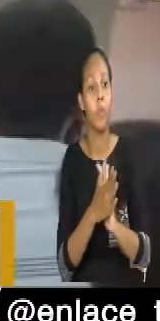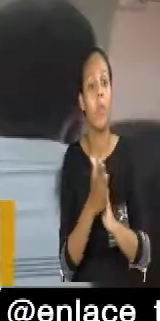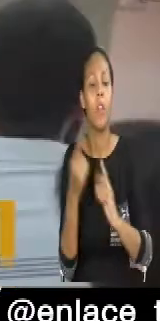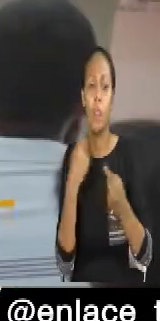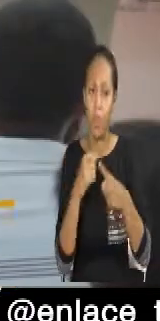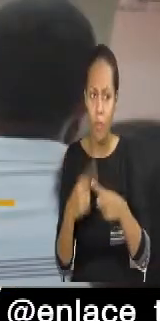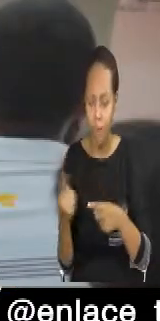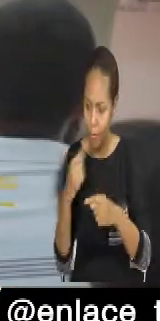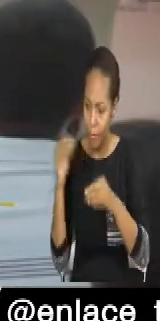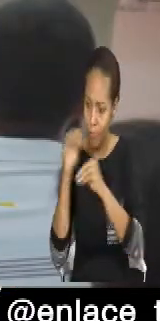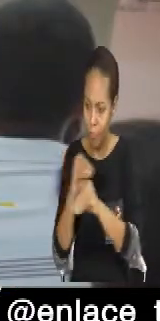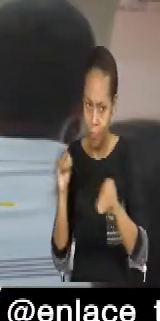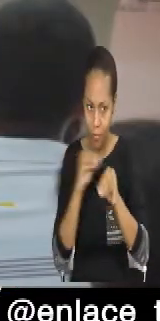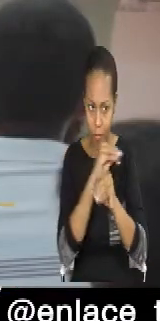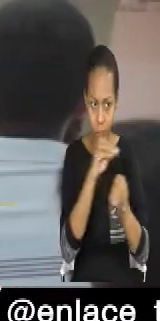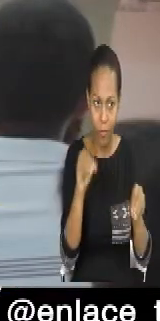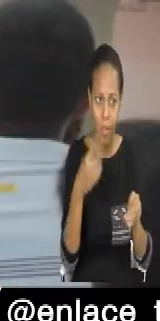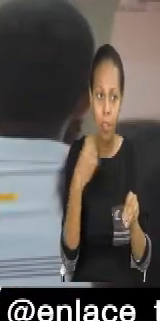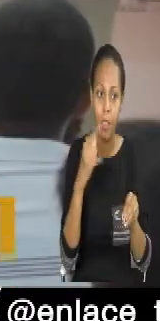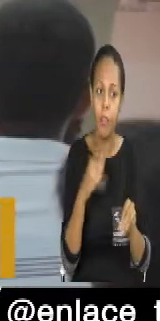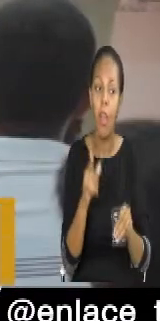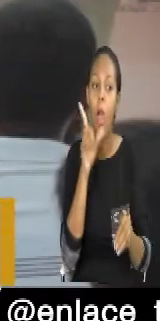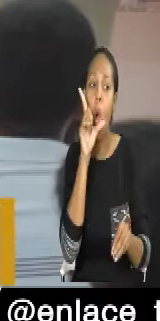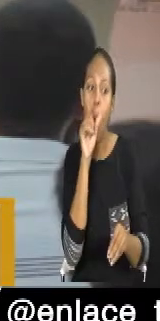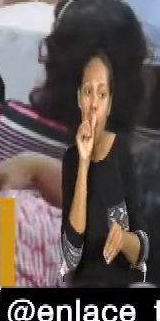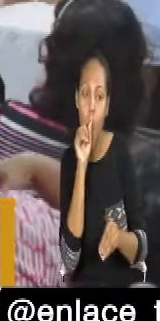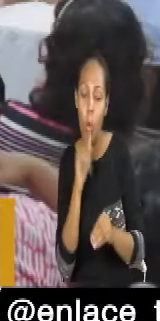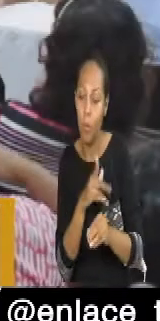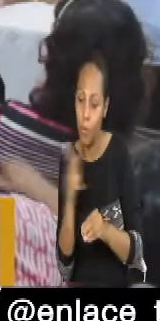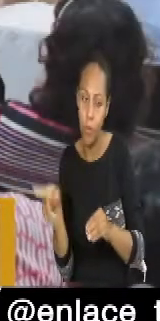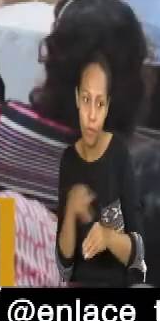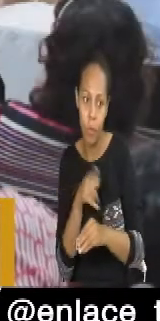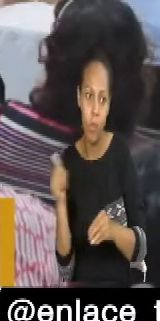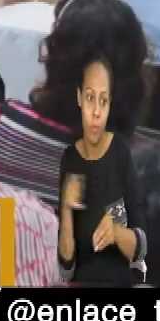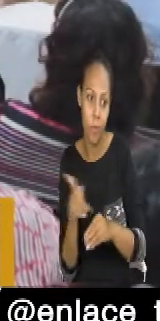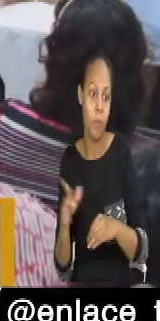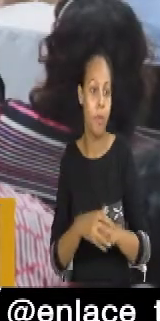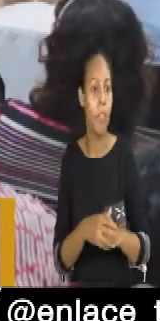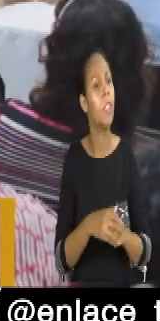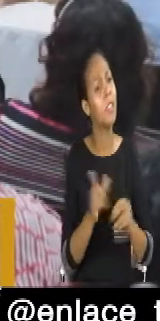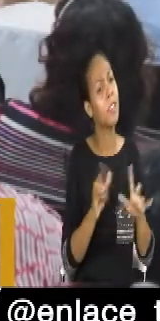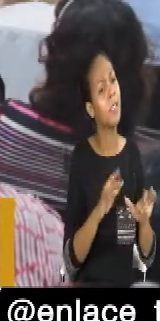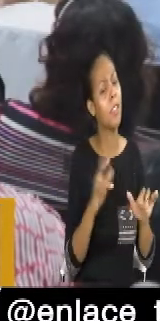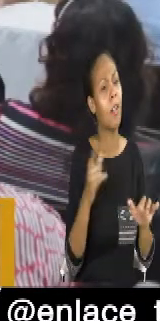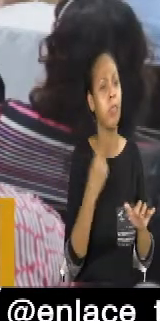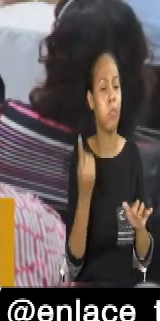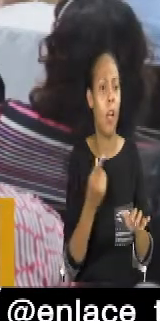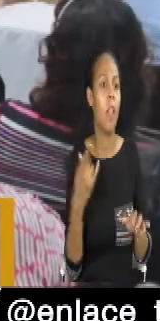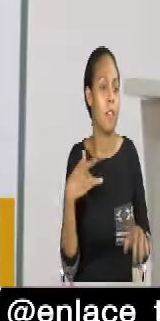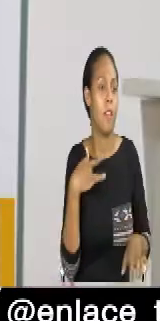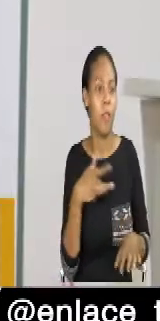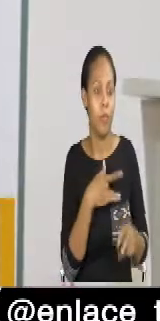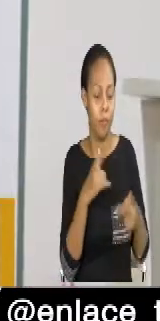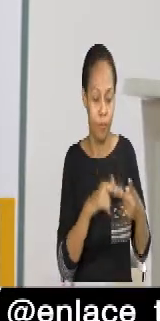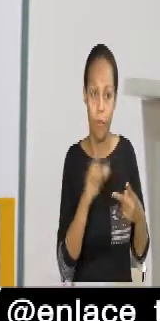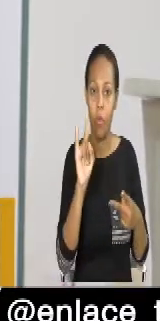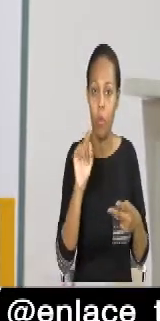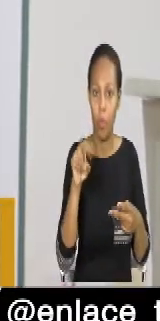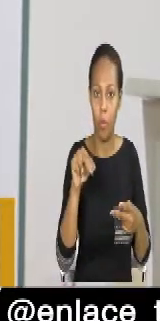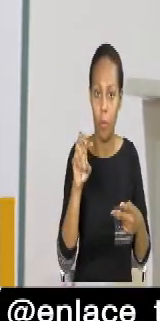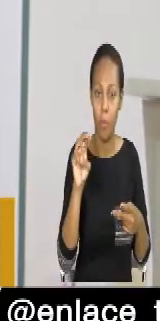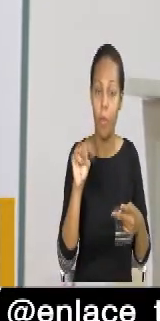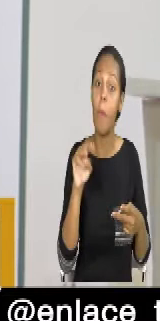habla FENAVI por estos días en Barranca Bermeja, un evento que organizó la Secretaría Local de Salud y la UMATA con el fin de fortalecer el